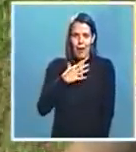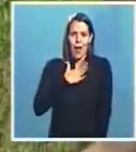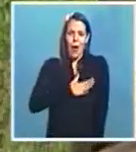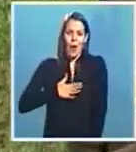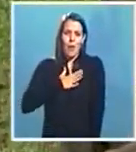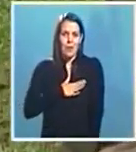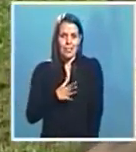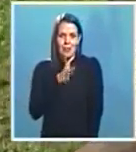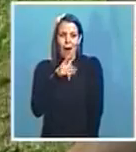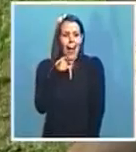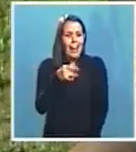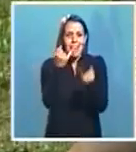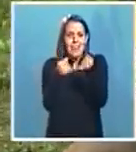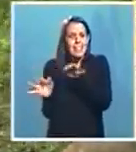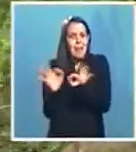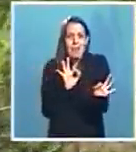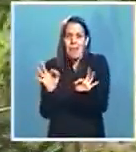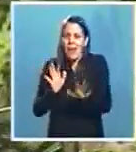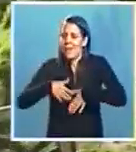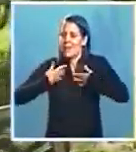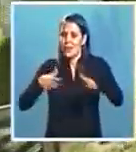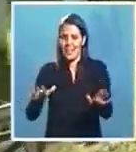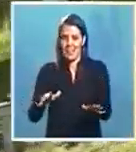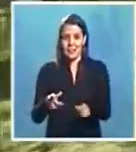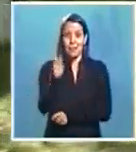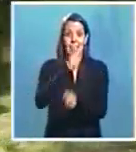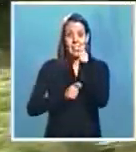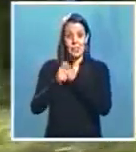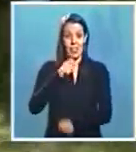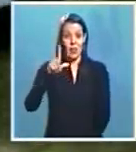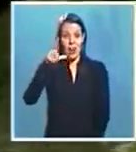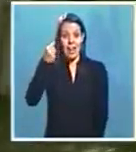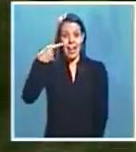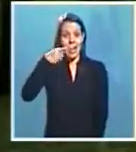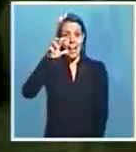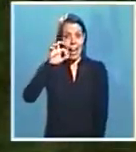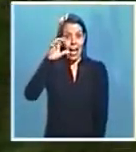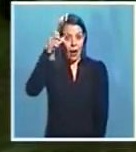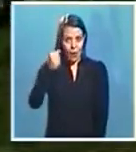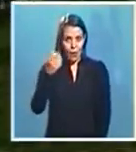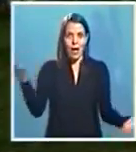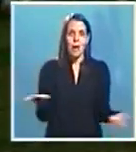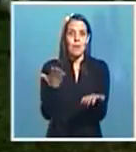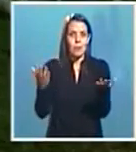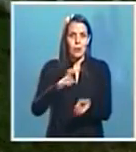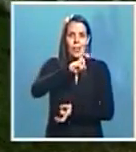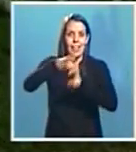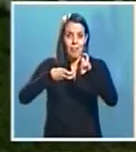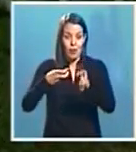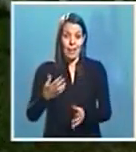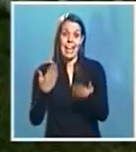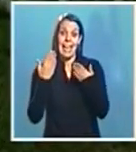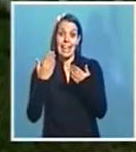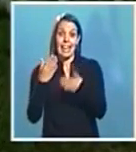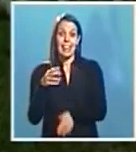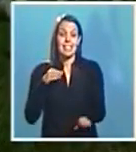Agora pode ter unha festa cando se queira. A Asociación Alagoa promoveu o acondicionamento da finca coa axuda de 12.000 euros do Plan